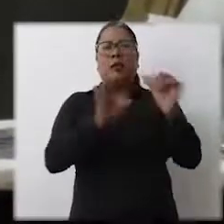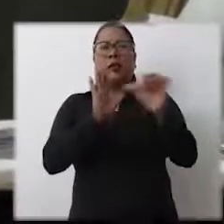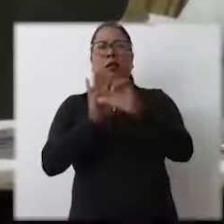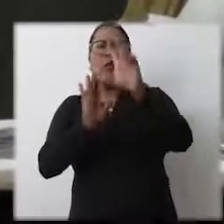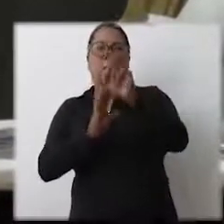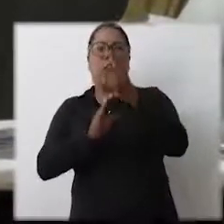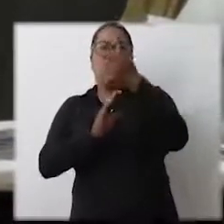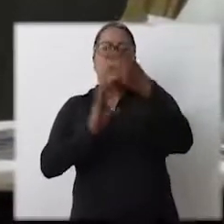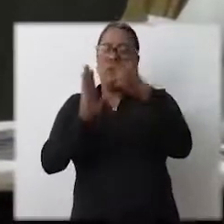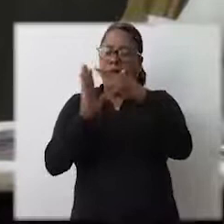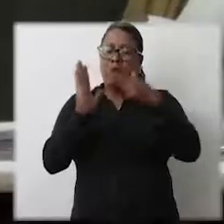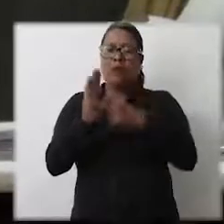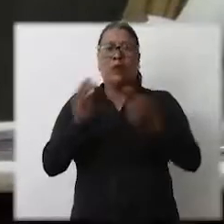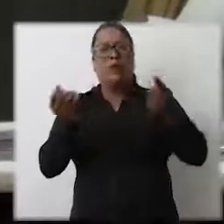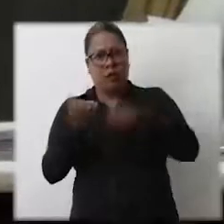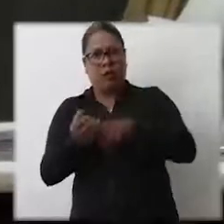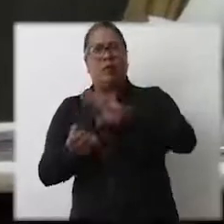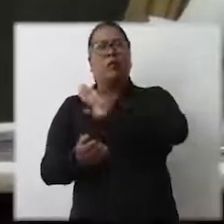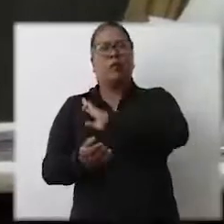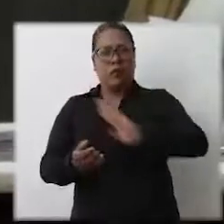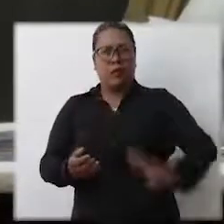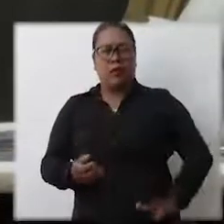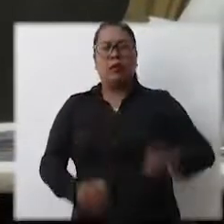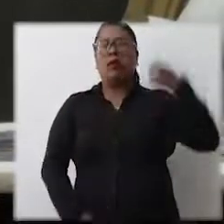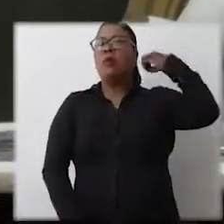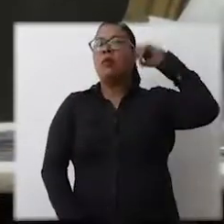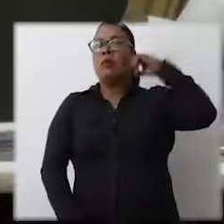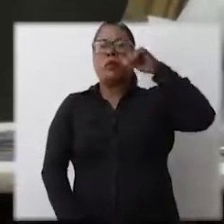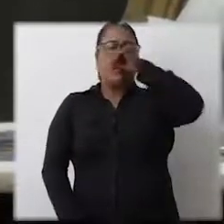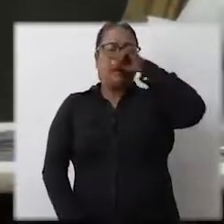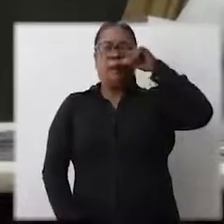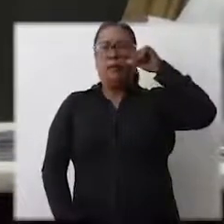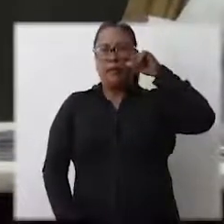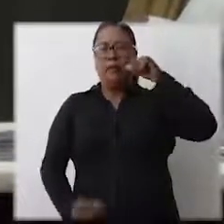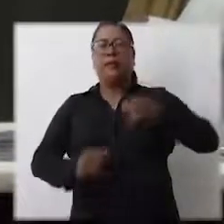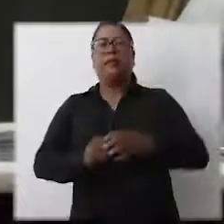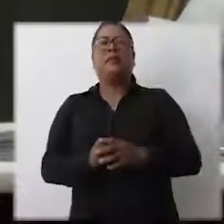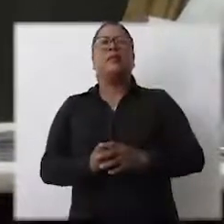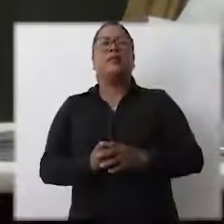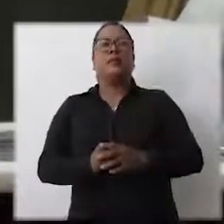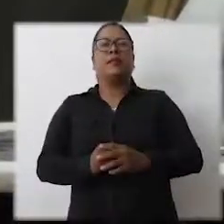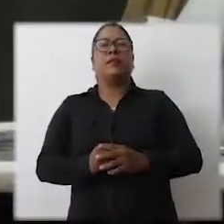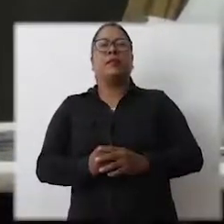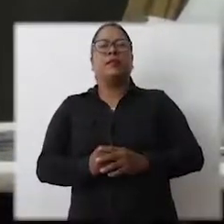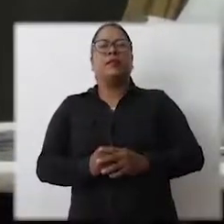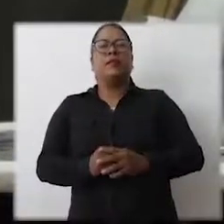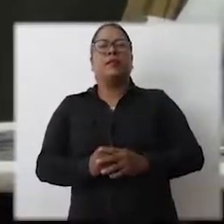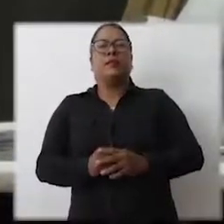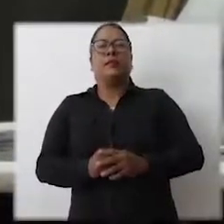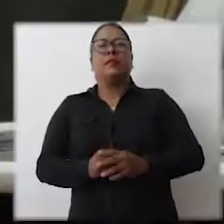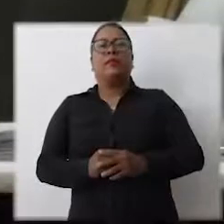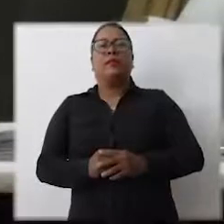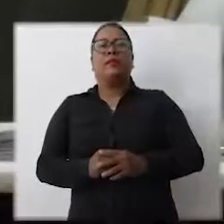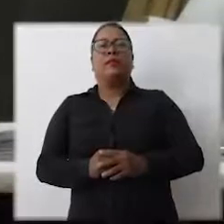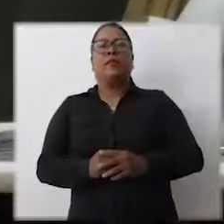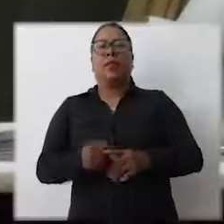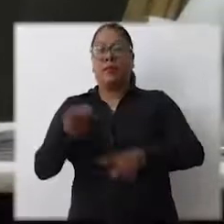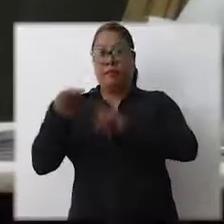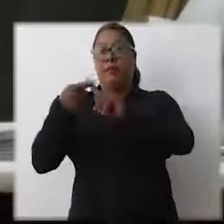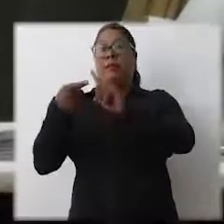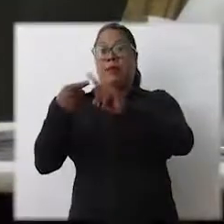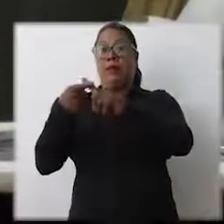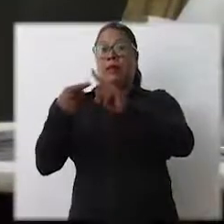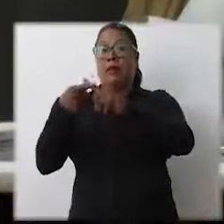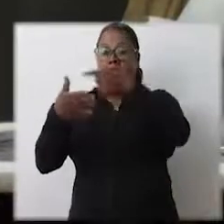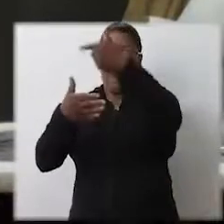Segundo, lectura y, en su caso, aprobación del orden del día al que se sujetará la sesión ordinaria de Cabildo de fecha 17 de